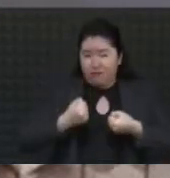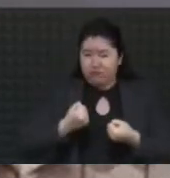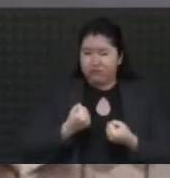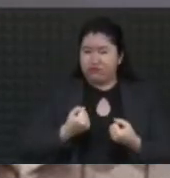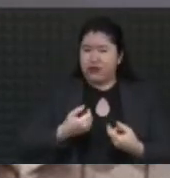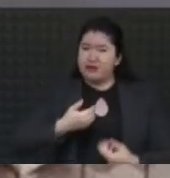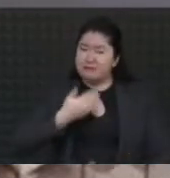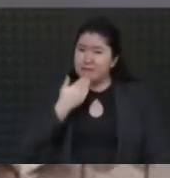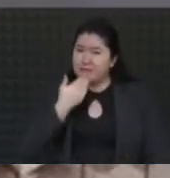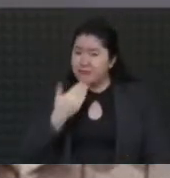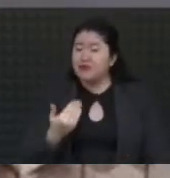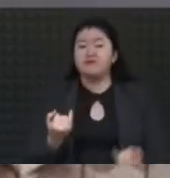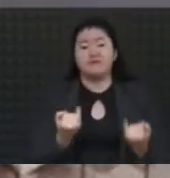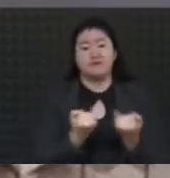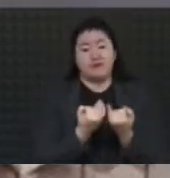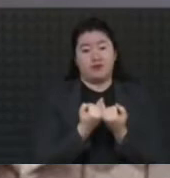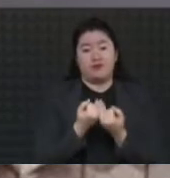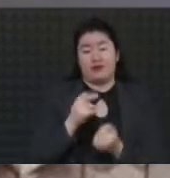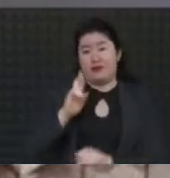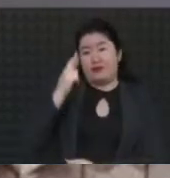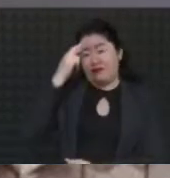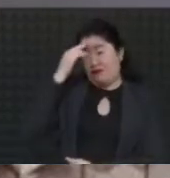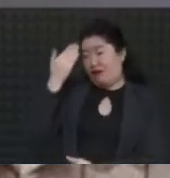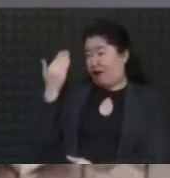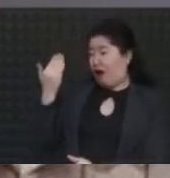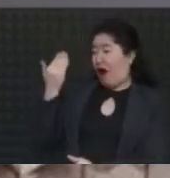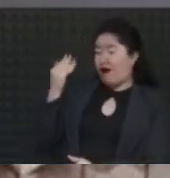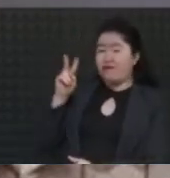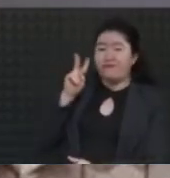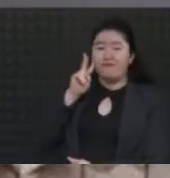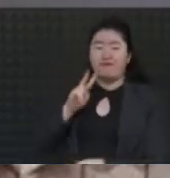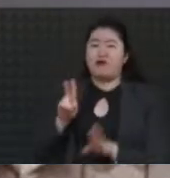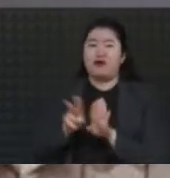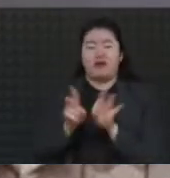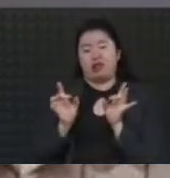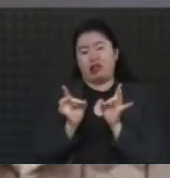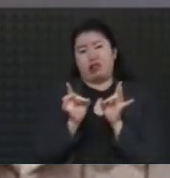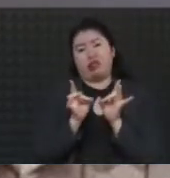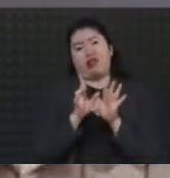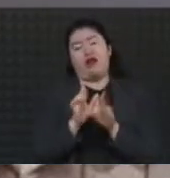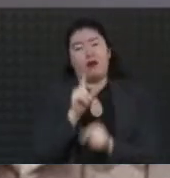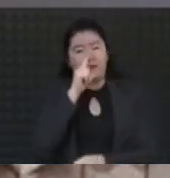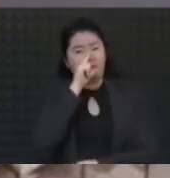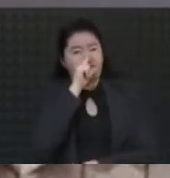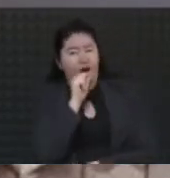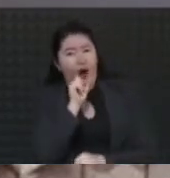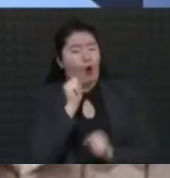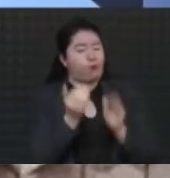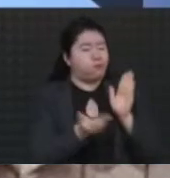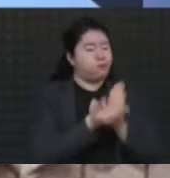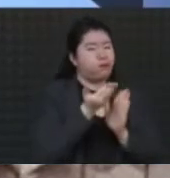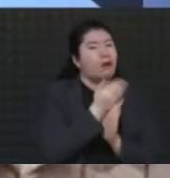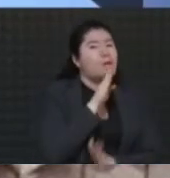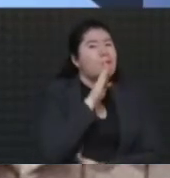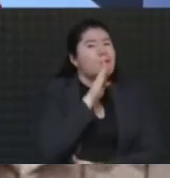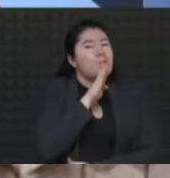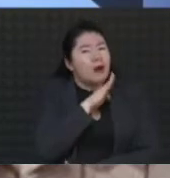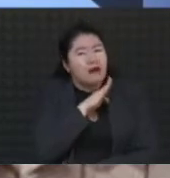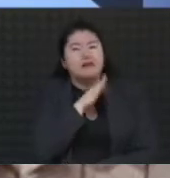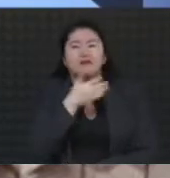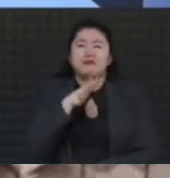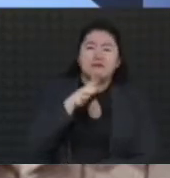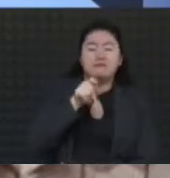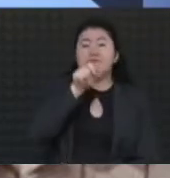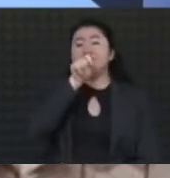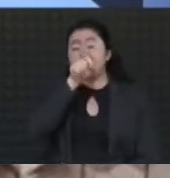de falla como las que se observaron como vicios o como deficiencias en la construcción. Eso es lo que se está logrando